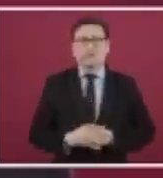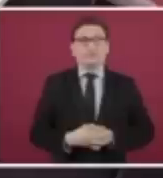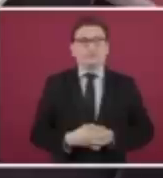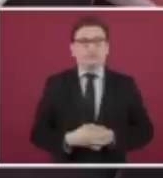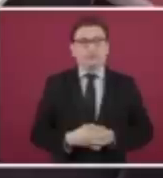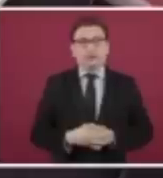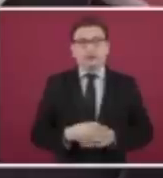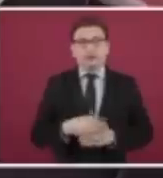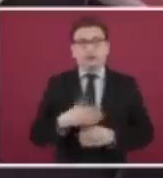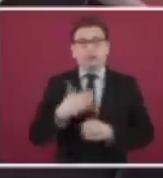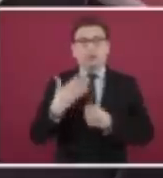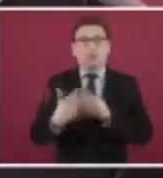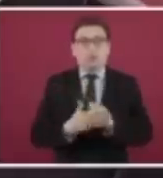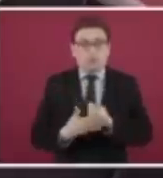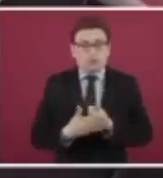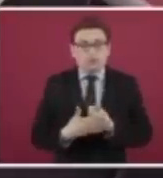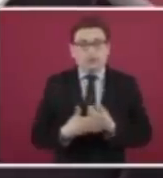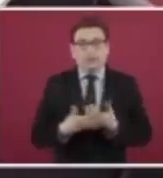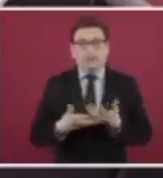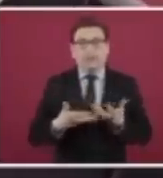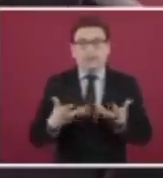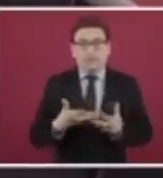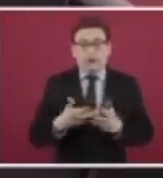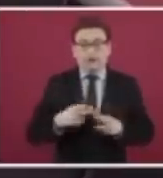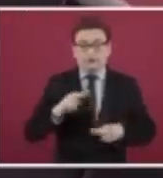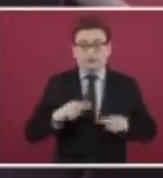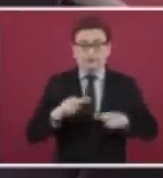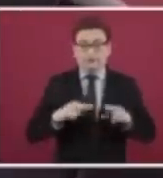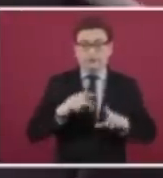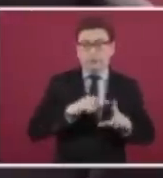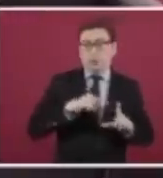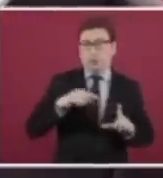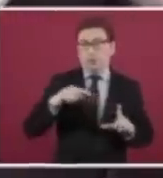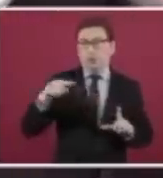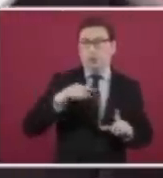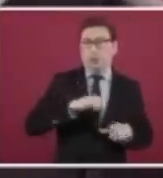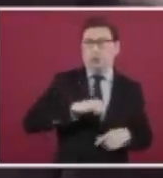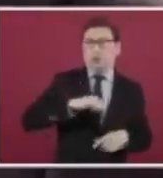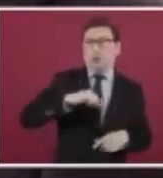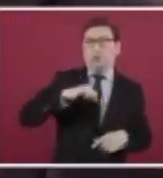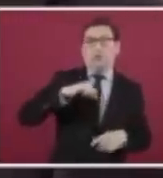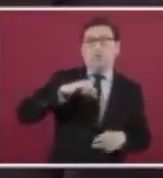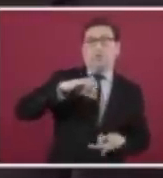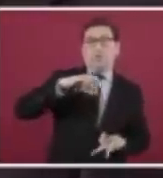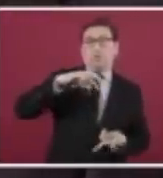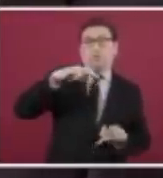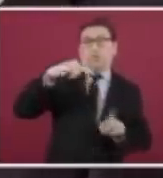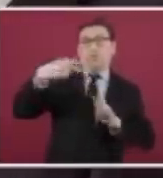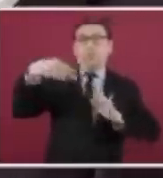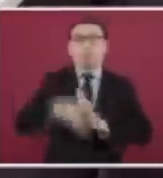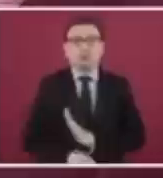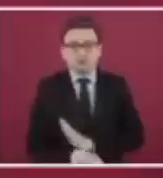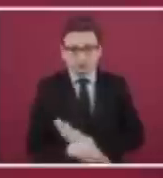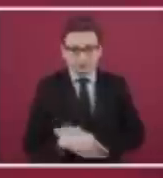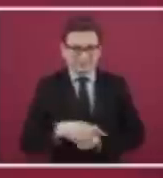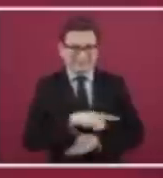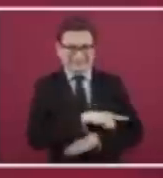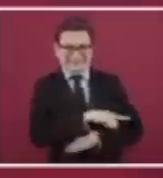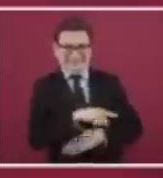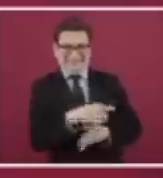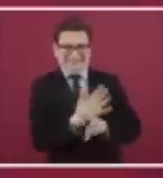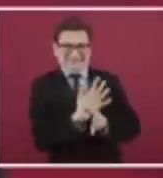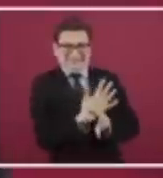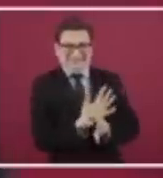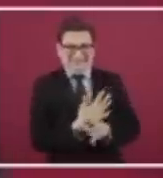se va a caer el crecimiento, como si ellos hubiesen garantizado mucho